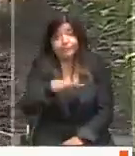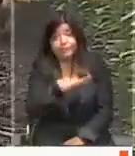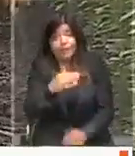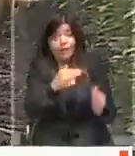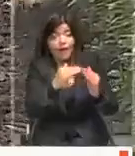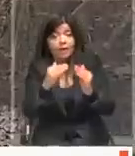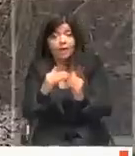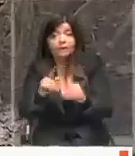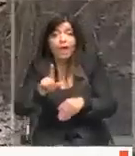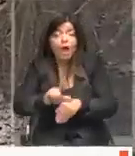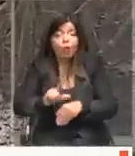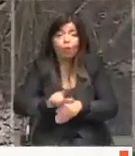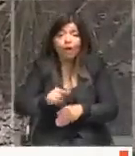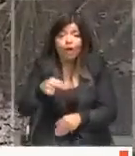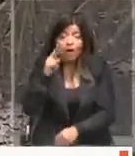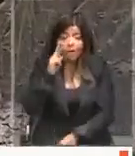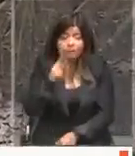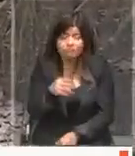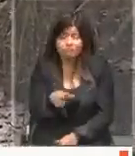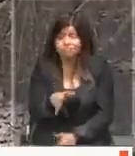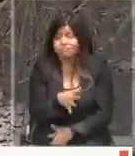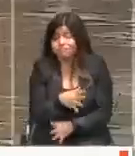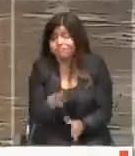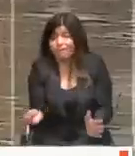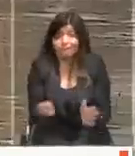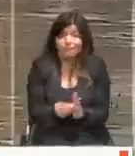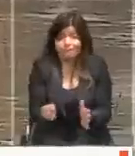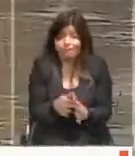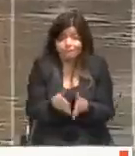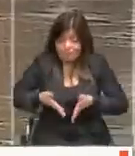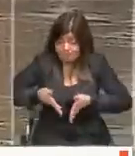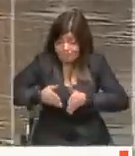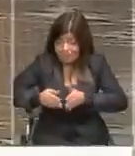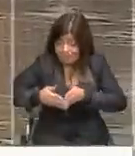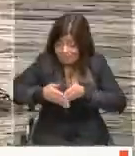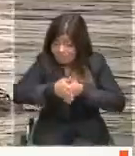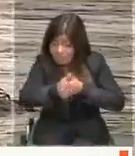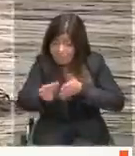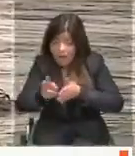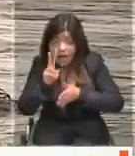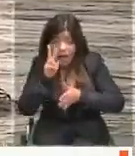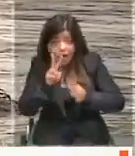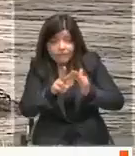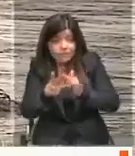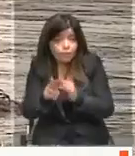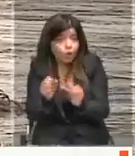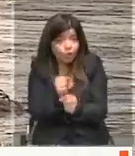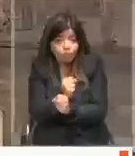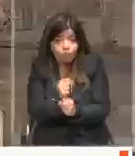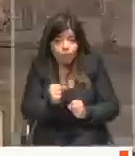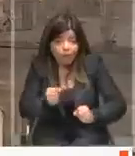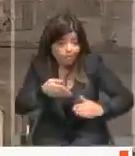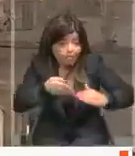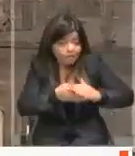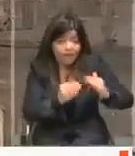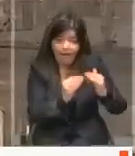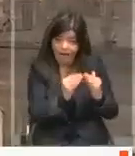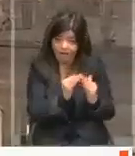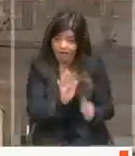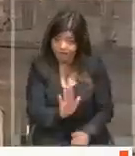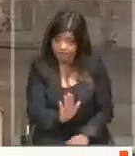viviendas del sector y se va agravando al fondo de los pasajes. Hay vecinos que todavía no han podido ingresar a sus